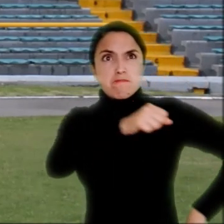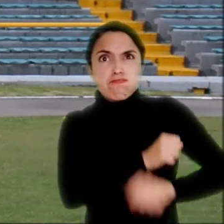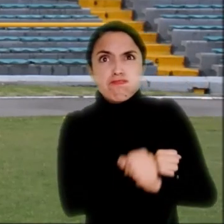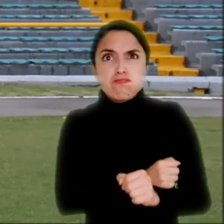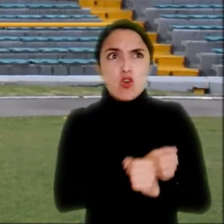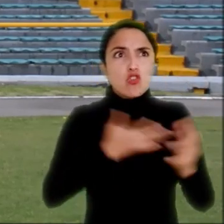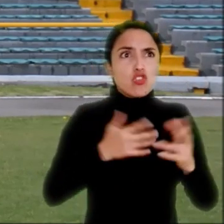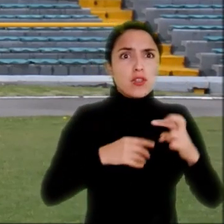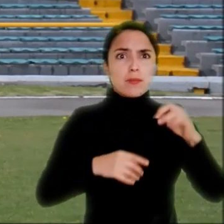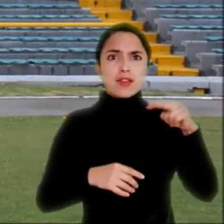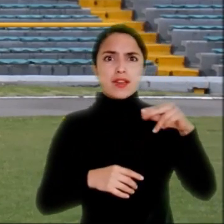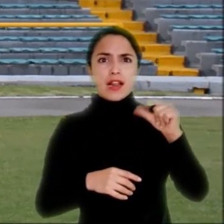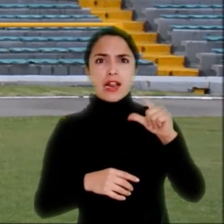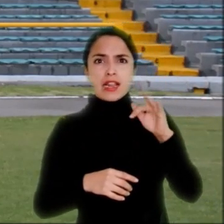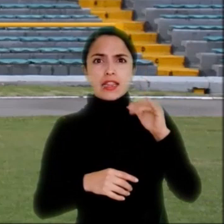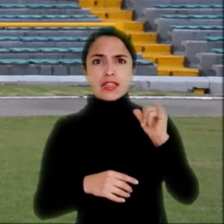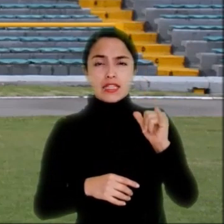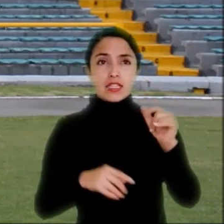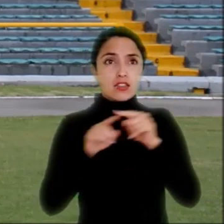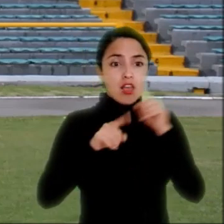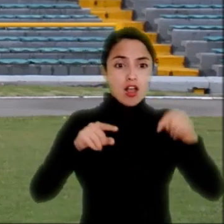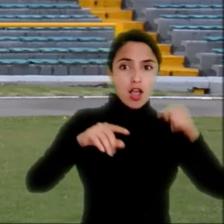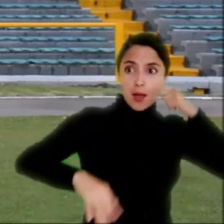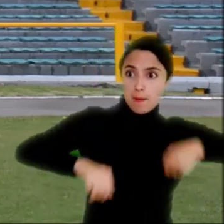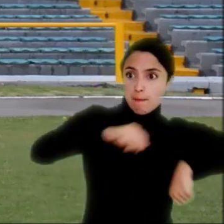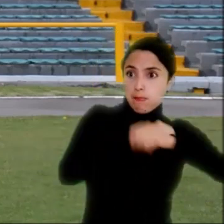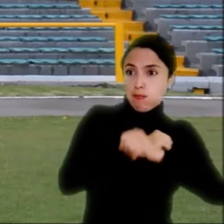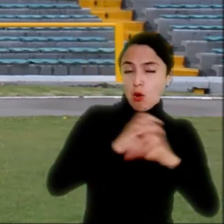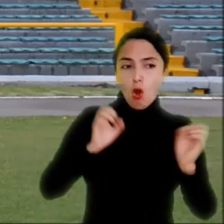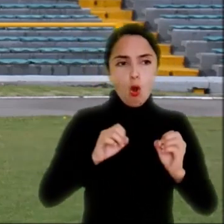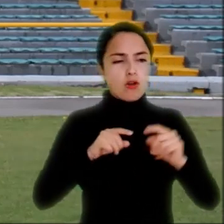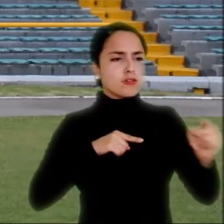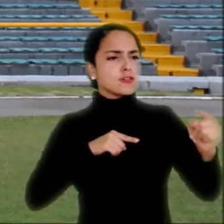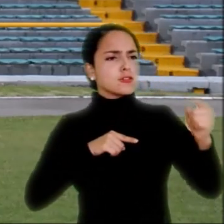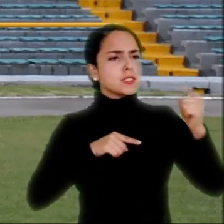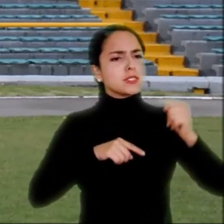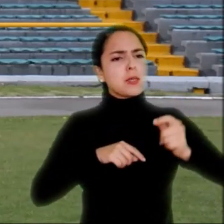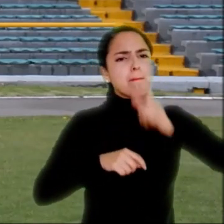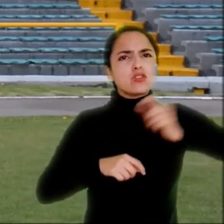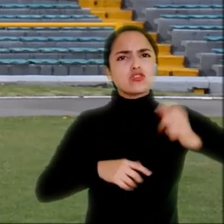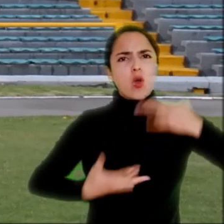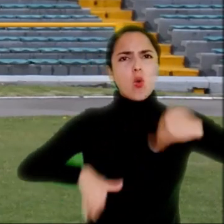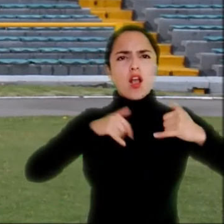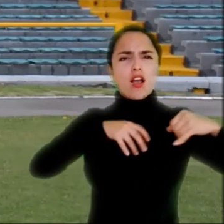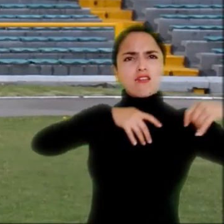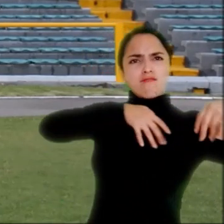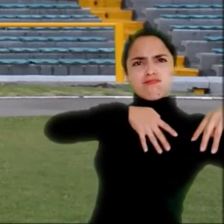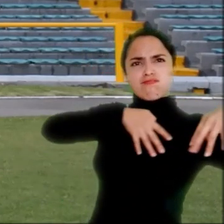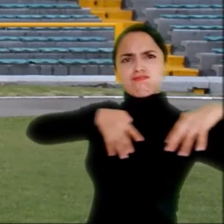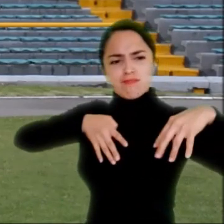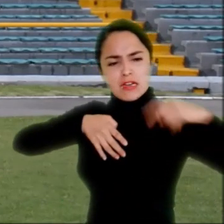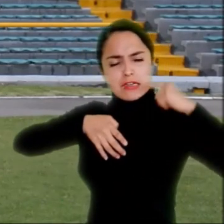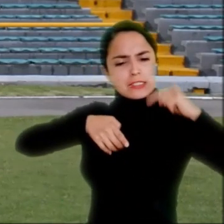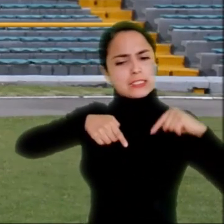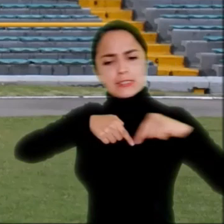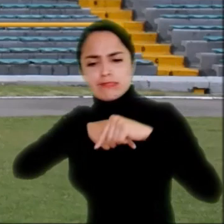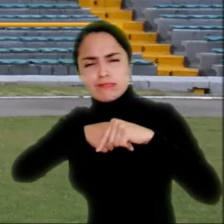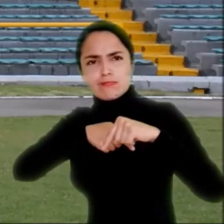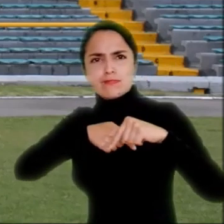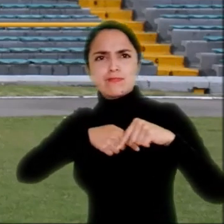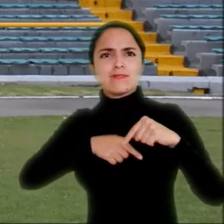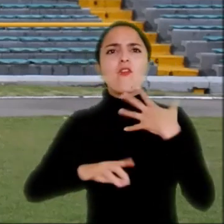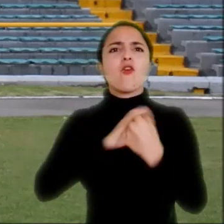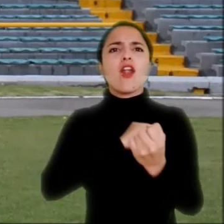o de un fuera de lugar. El poema que les quiero leer a continuación nos lo ha enviado